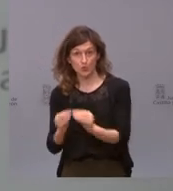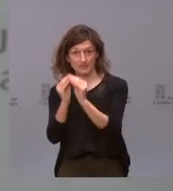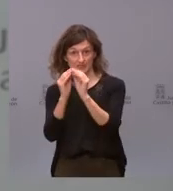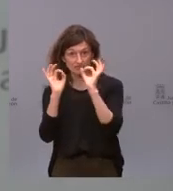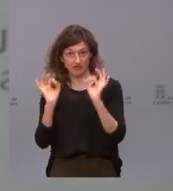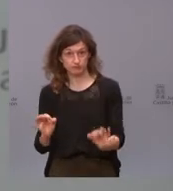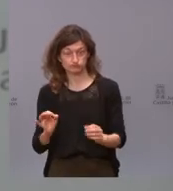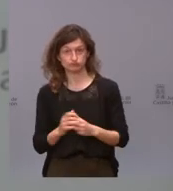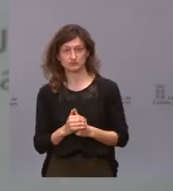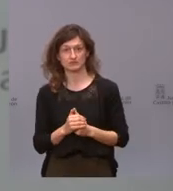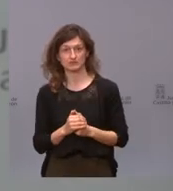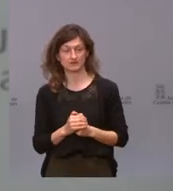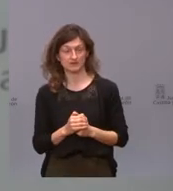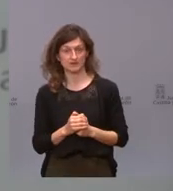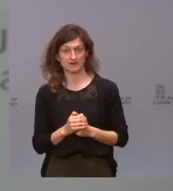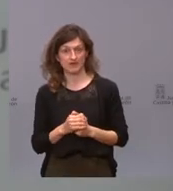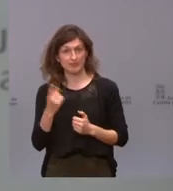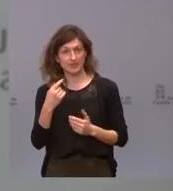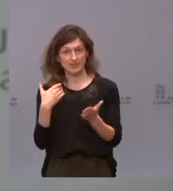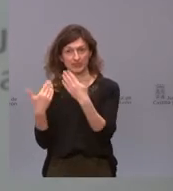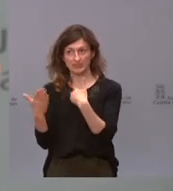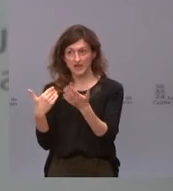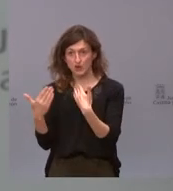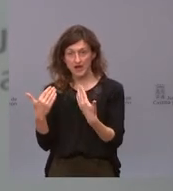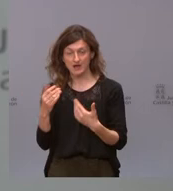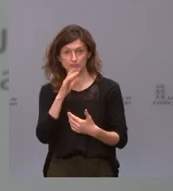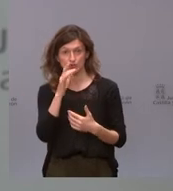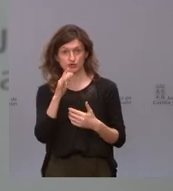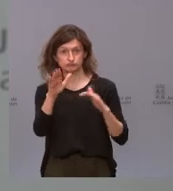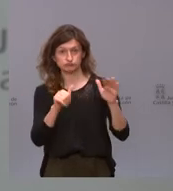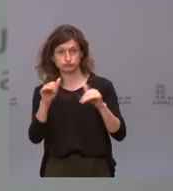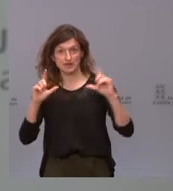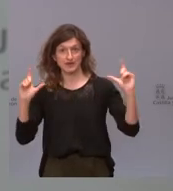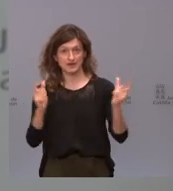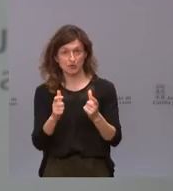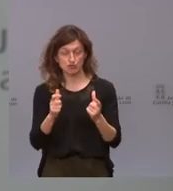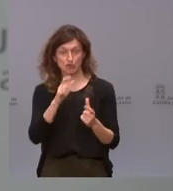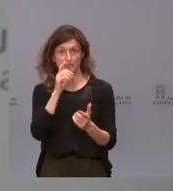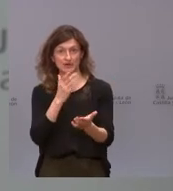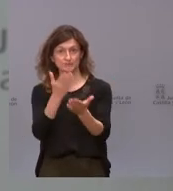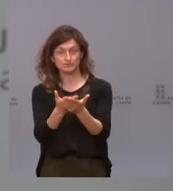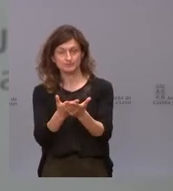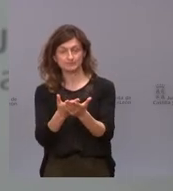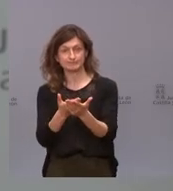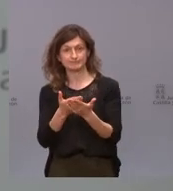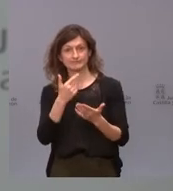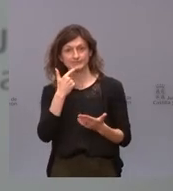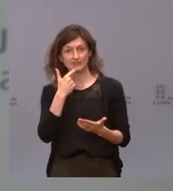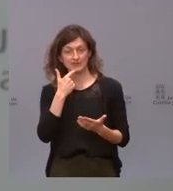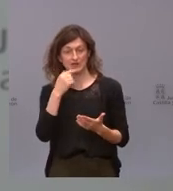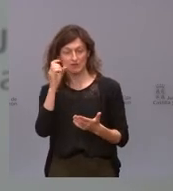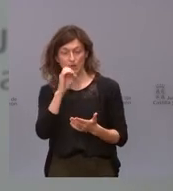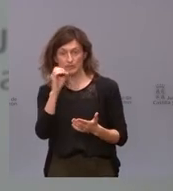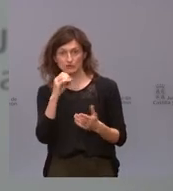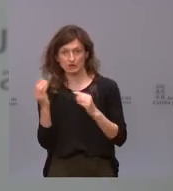estamos en frente yo creo que el dialogar el convocar una reunión para solicitar una postura en la que